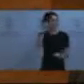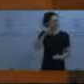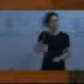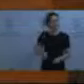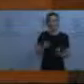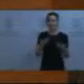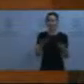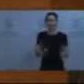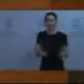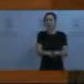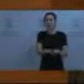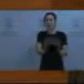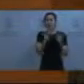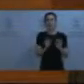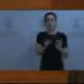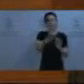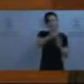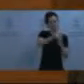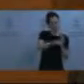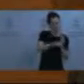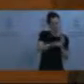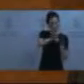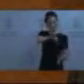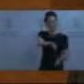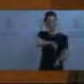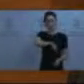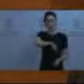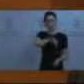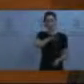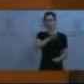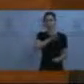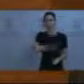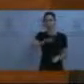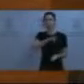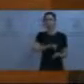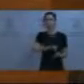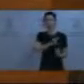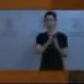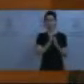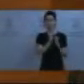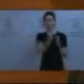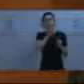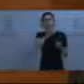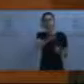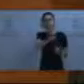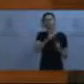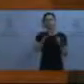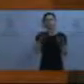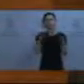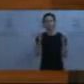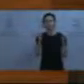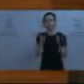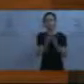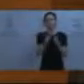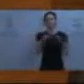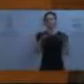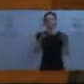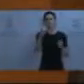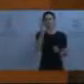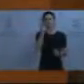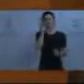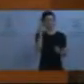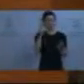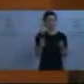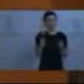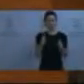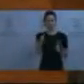tienen una serie de sentimientos arraigados con Asturias y con los asturianos, con sus